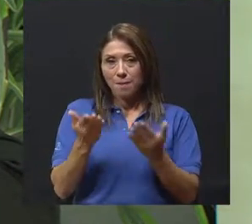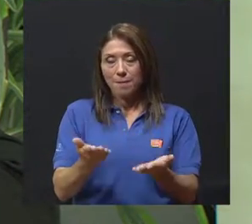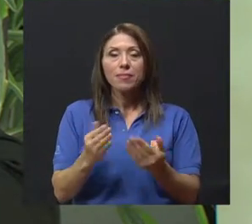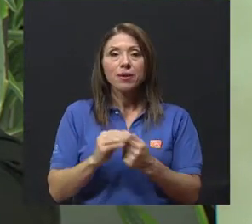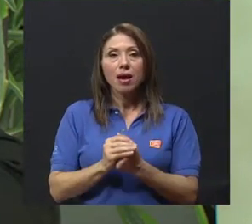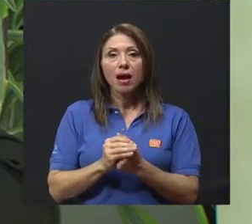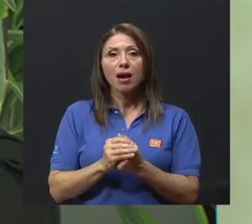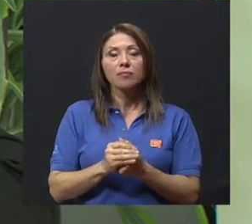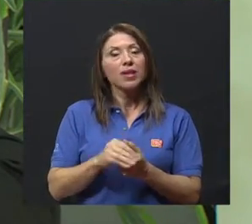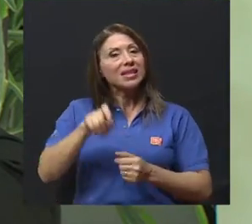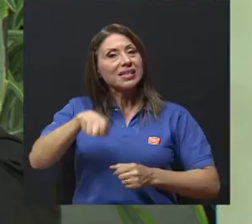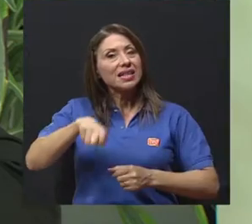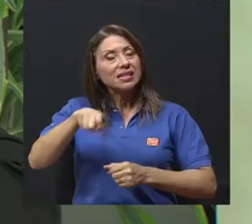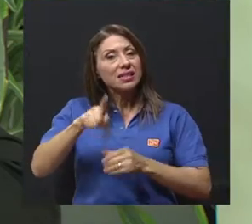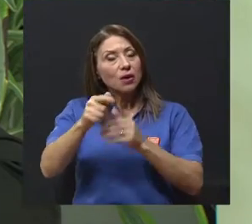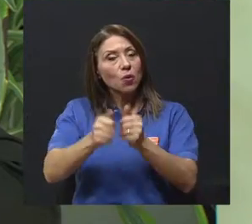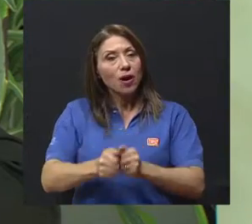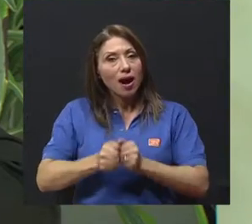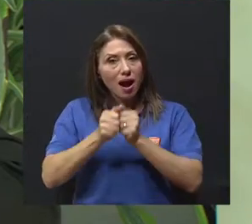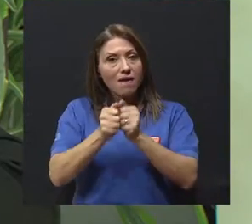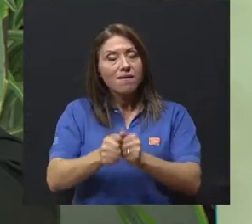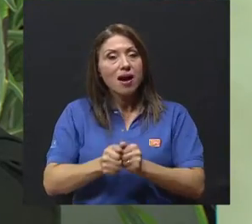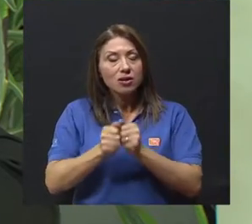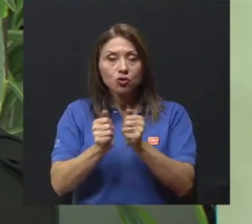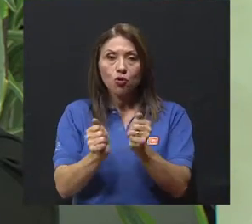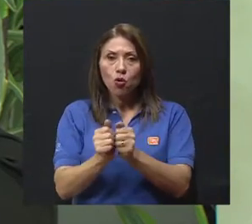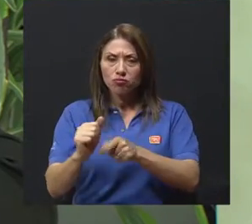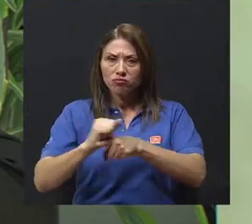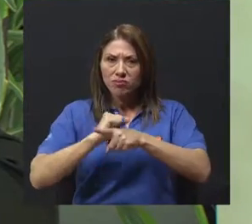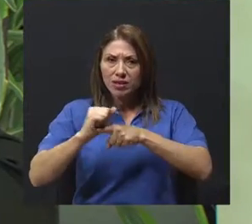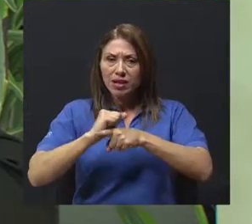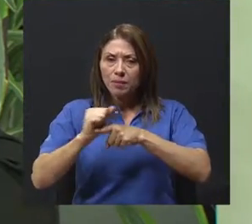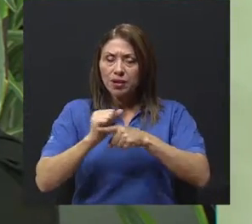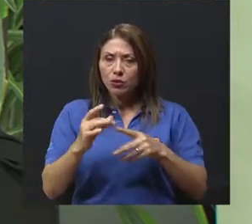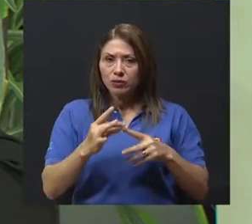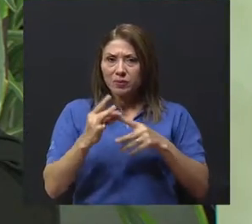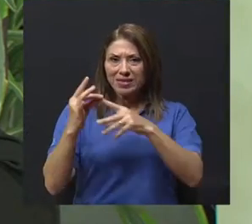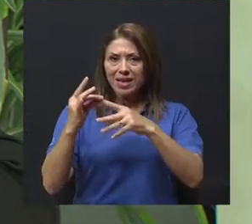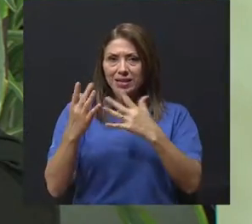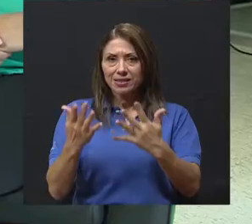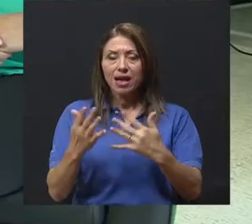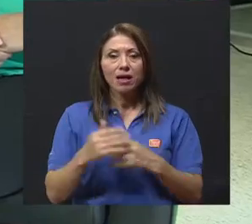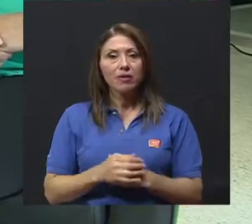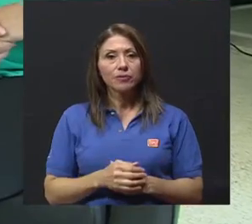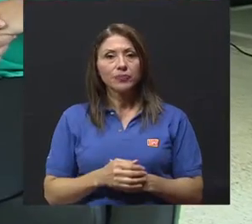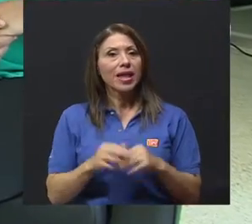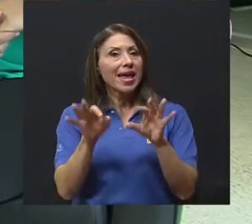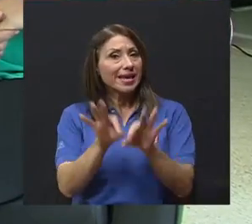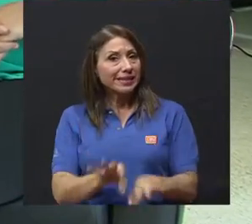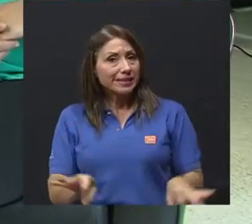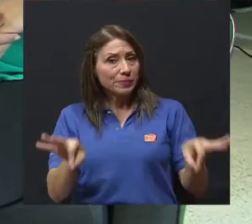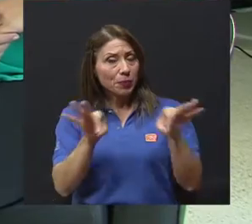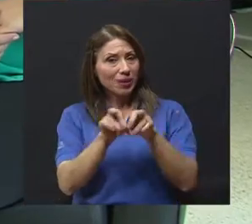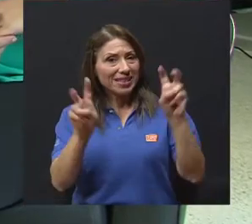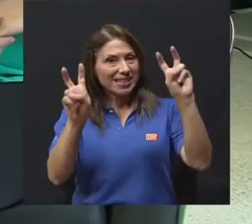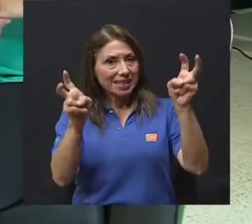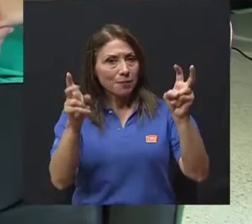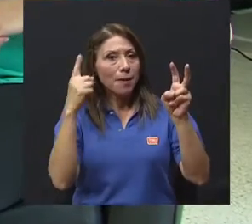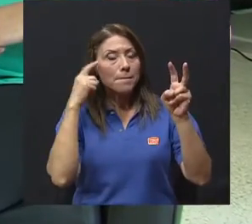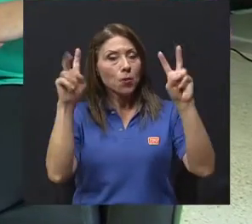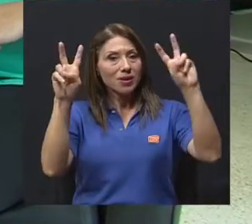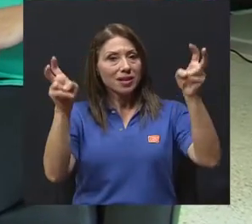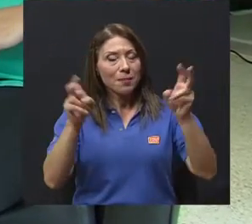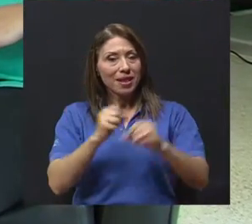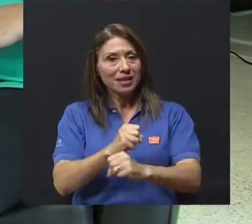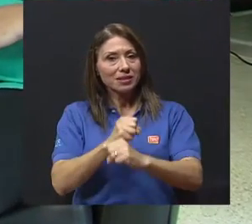terapia porque es un caballo que tiene un entrenamiento muy especializado es importante este tema por el tema de la